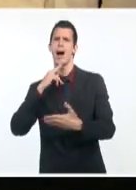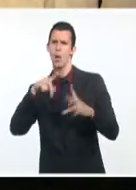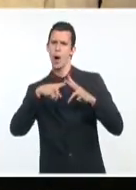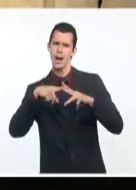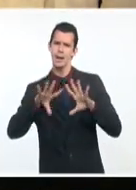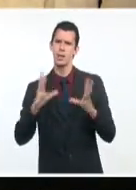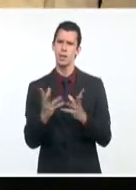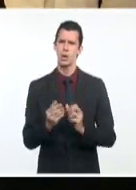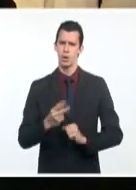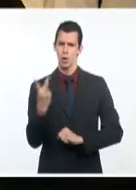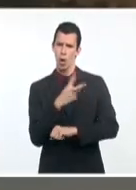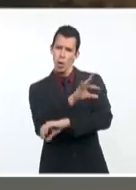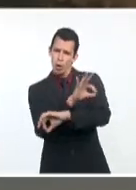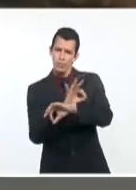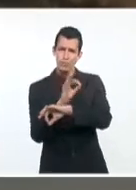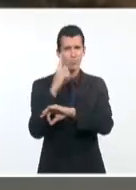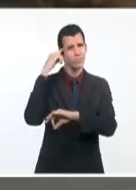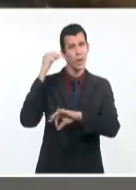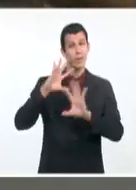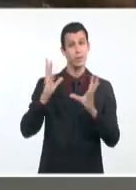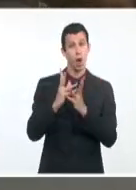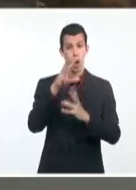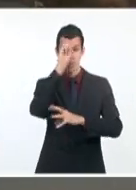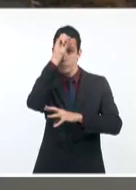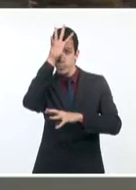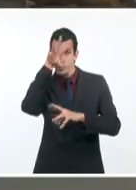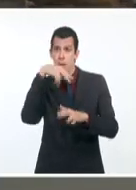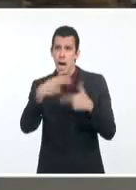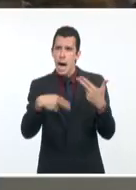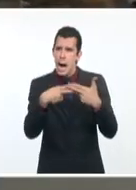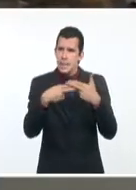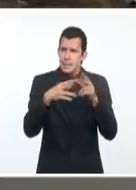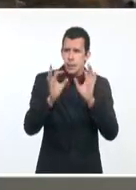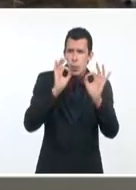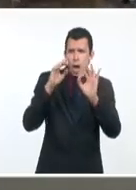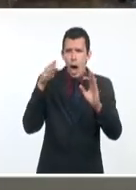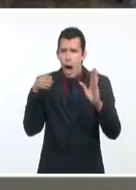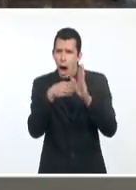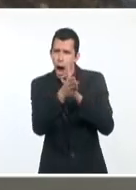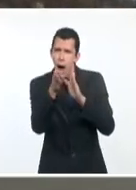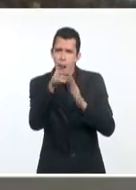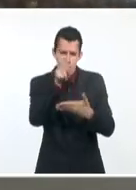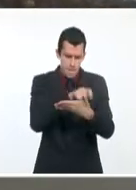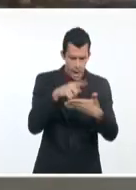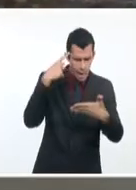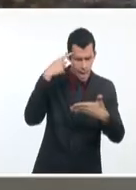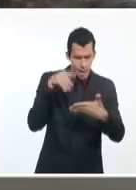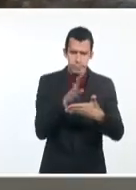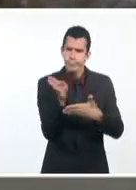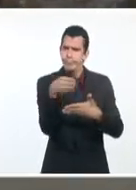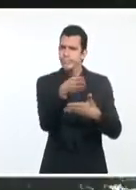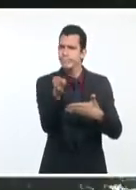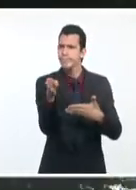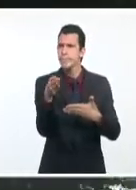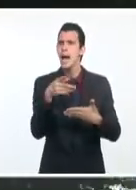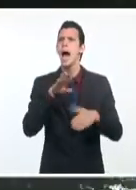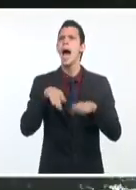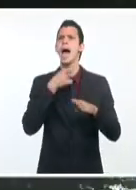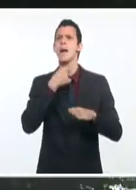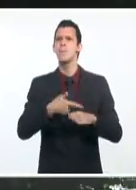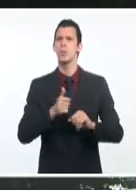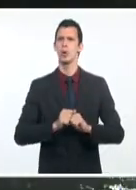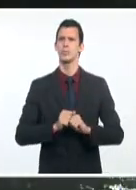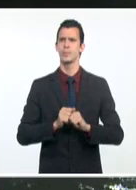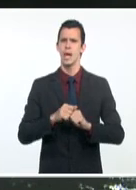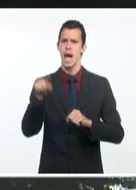y arquitectos. Hay segmentos de la obra que pasan por debajo del cauce de los ríos. El túnel este